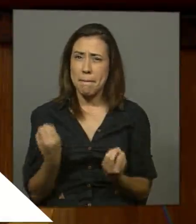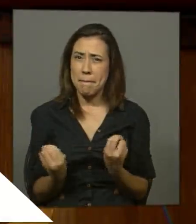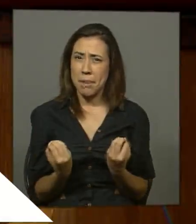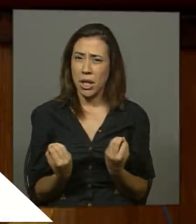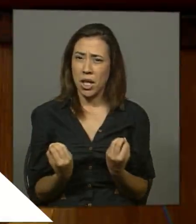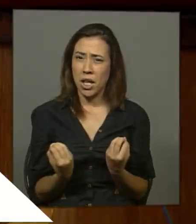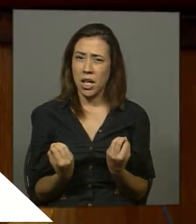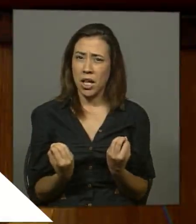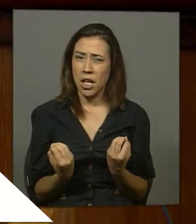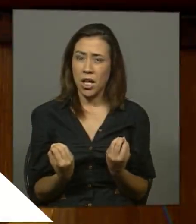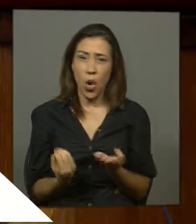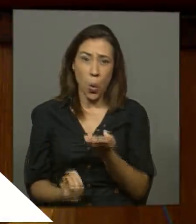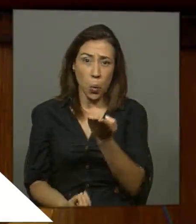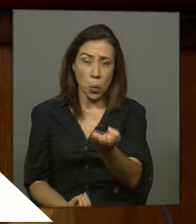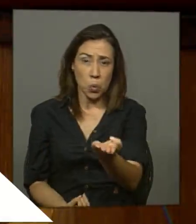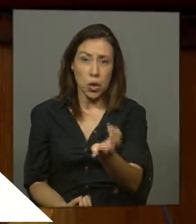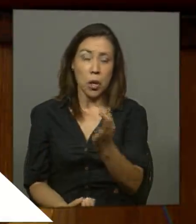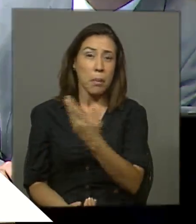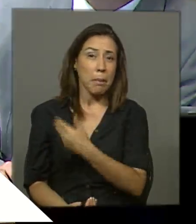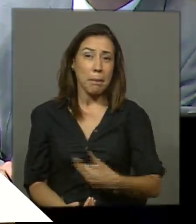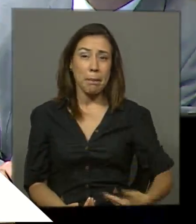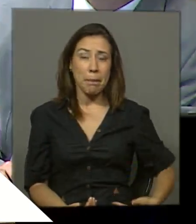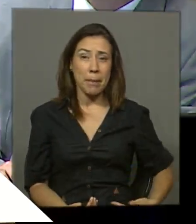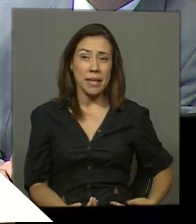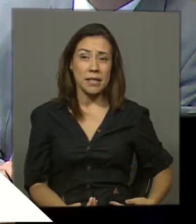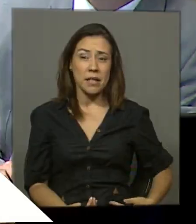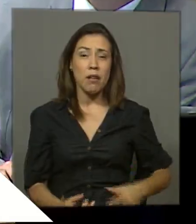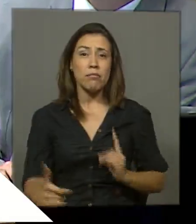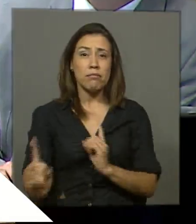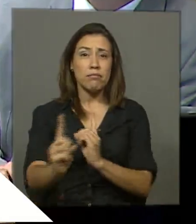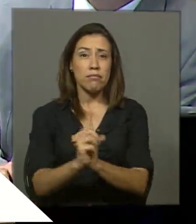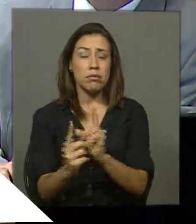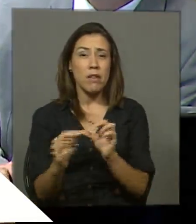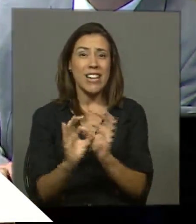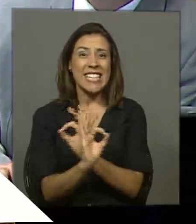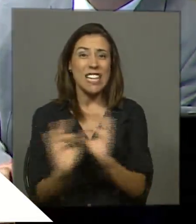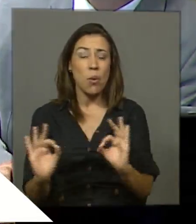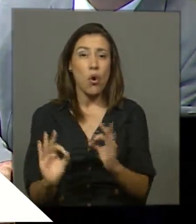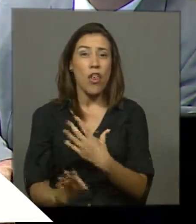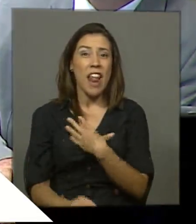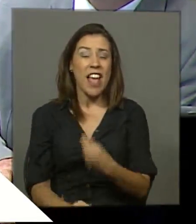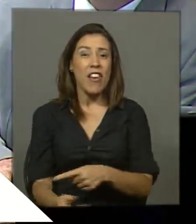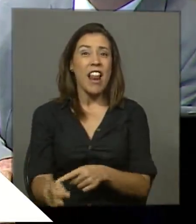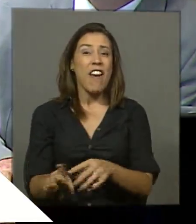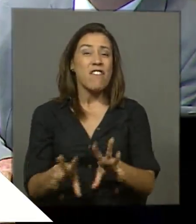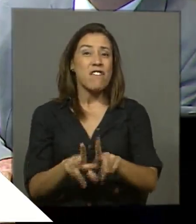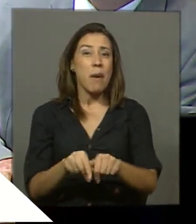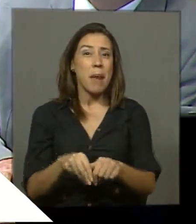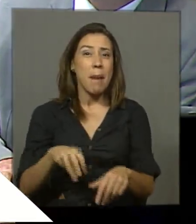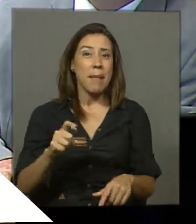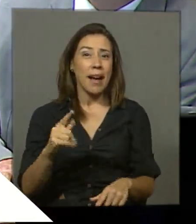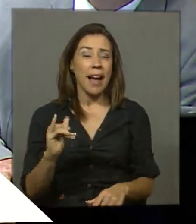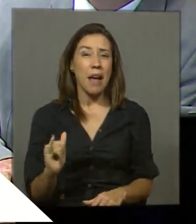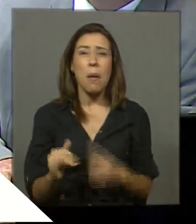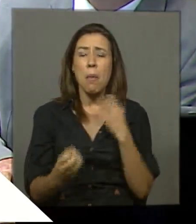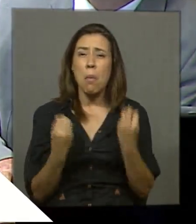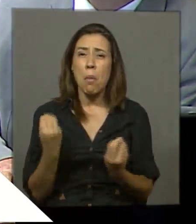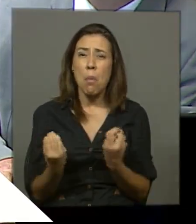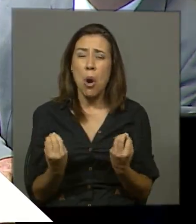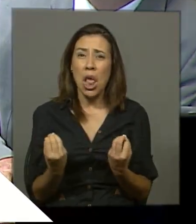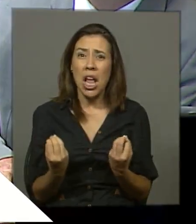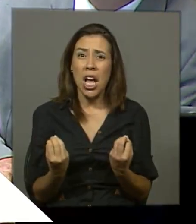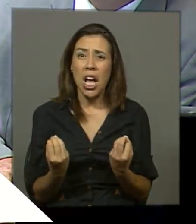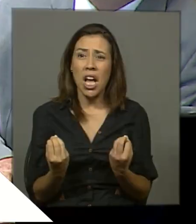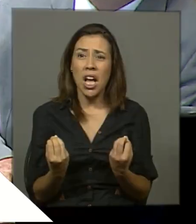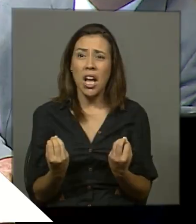qué ni usted ni la presidenta se ha reunido con ninguno de los hijos de la familia linger macay y por qué ni